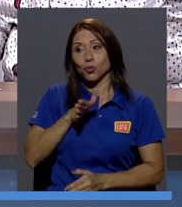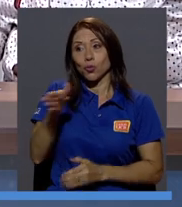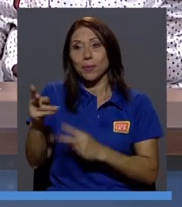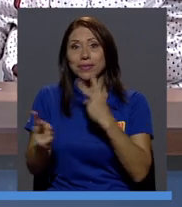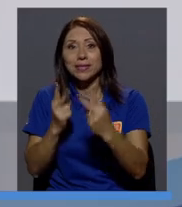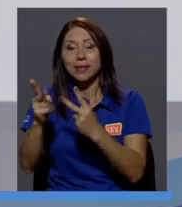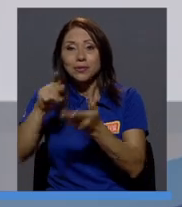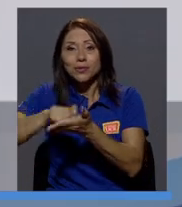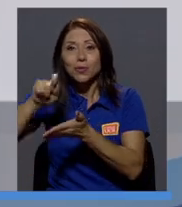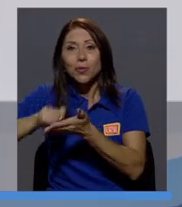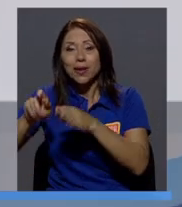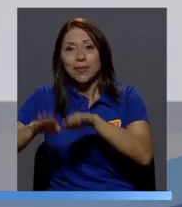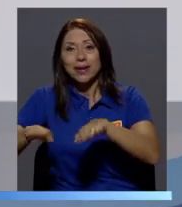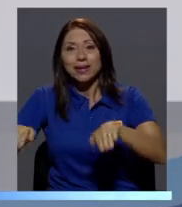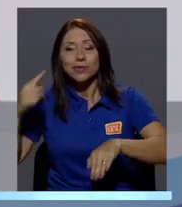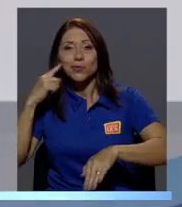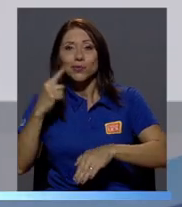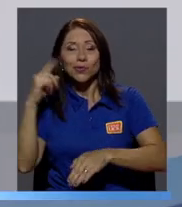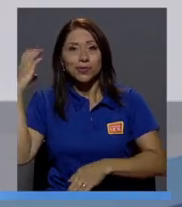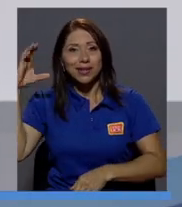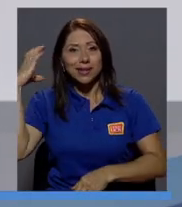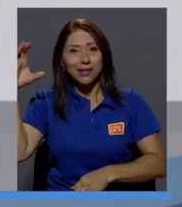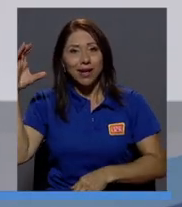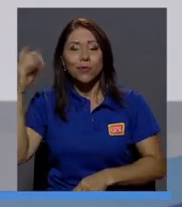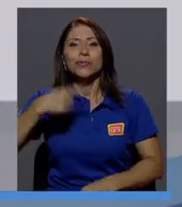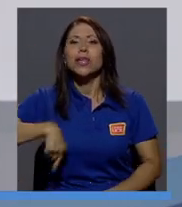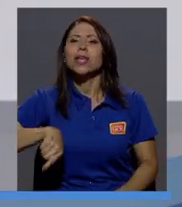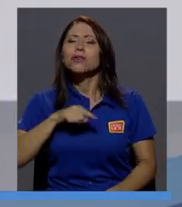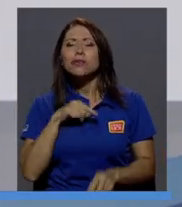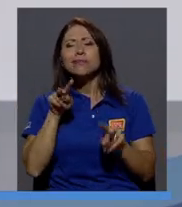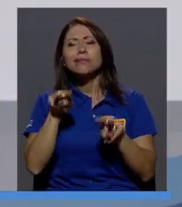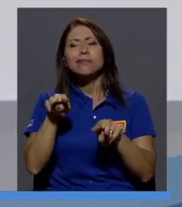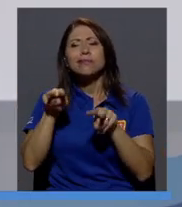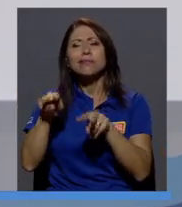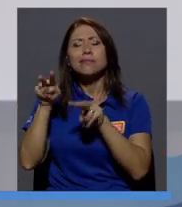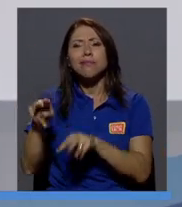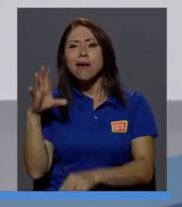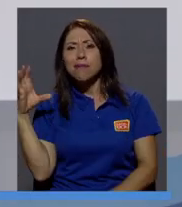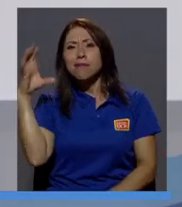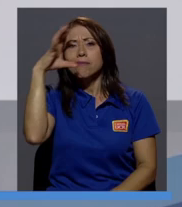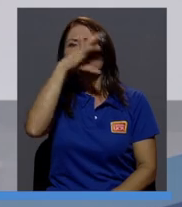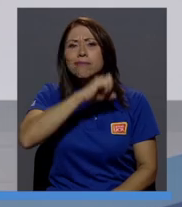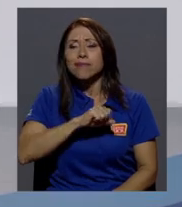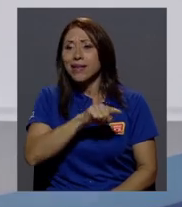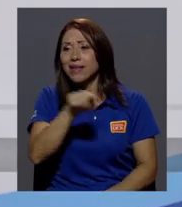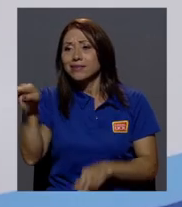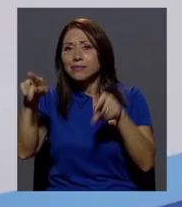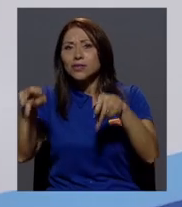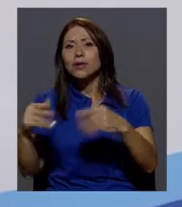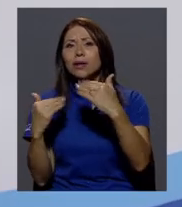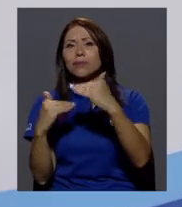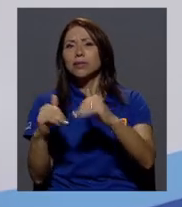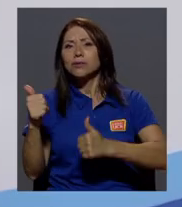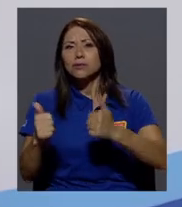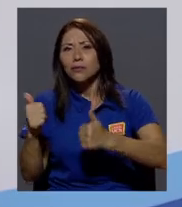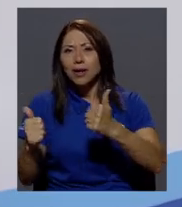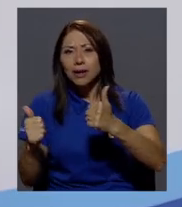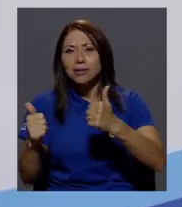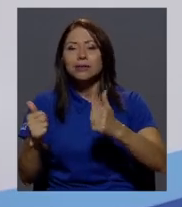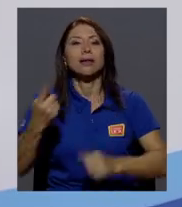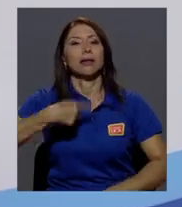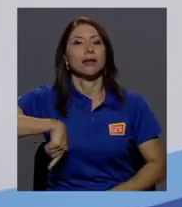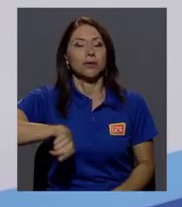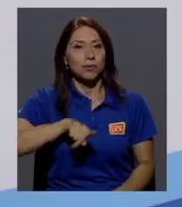cartago y empezamos como a ver cuáles son las limitaciones que tienen estas personas verdad para nosotros ya